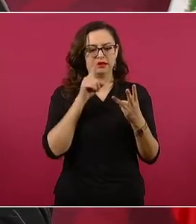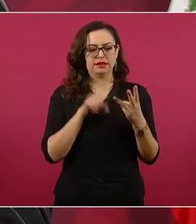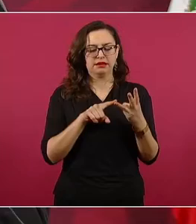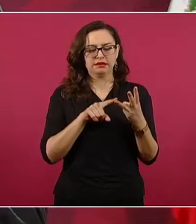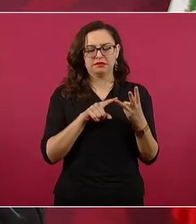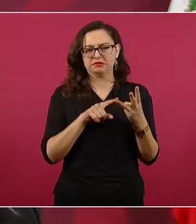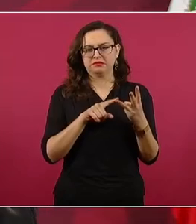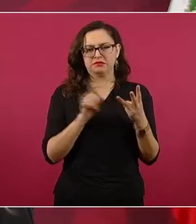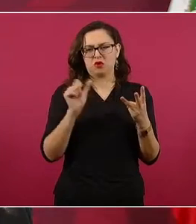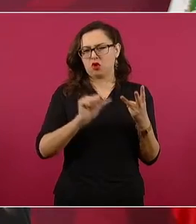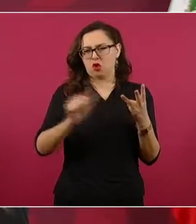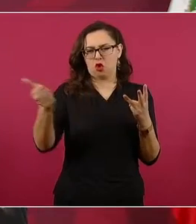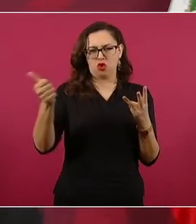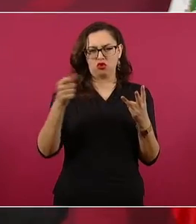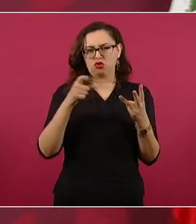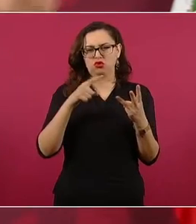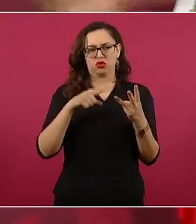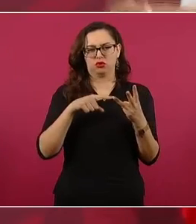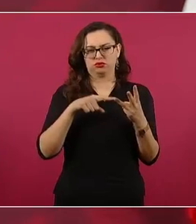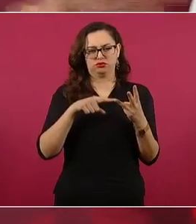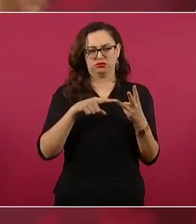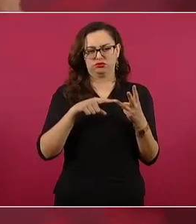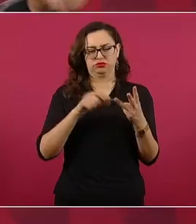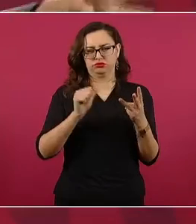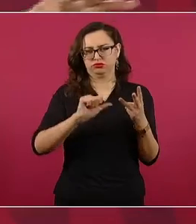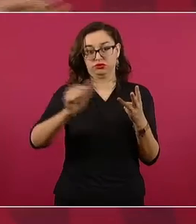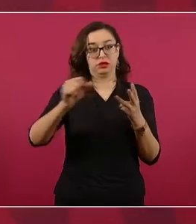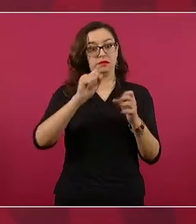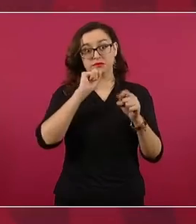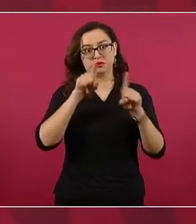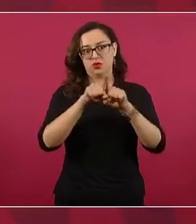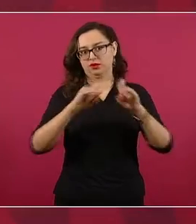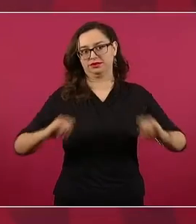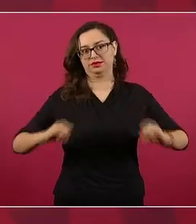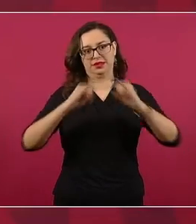y no sé qué otro organismo autónomo.